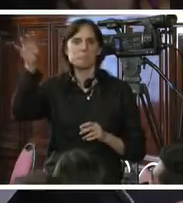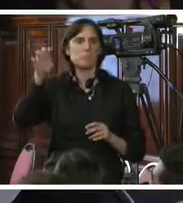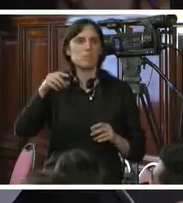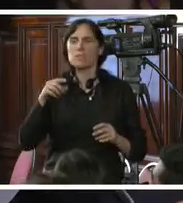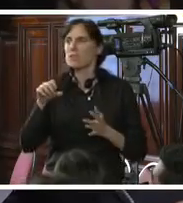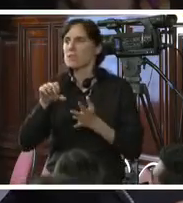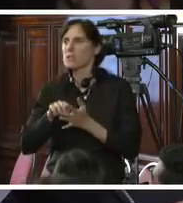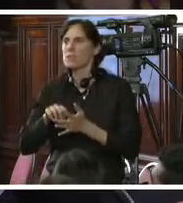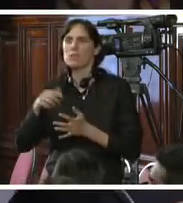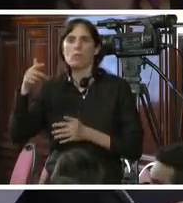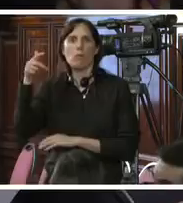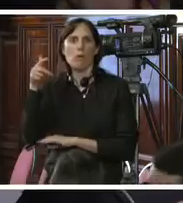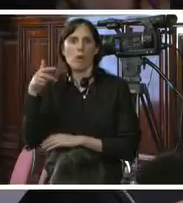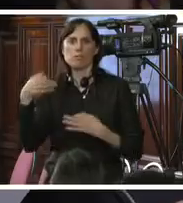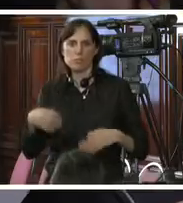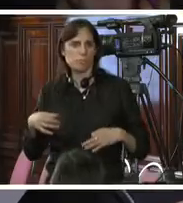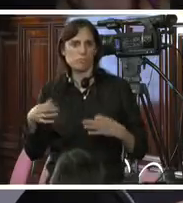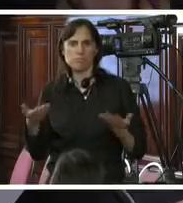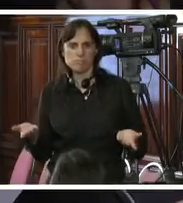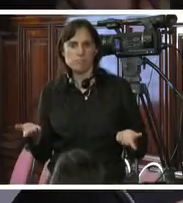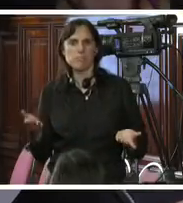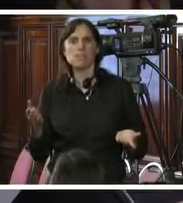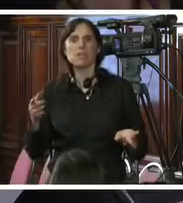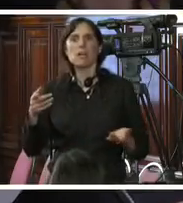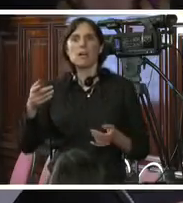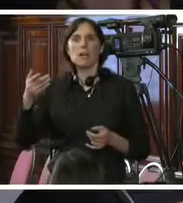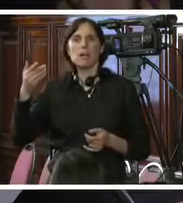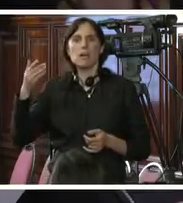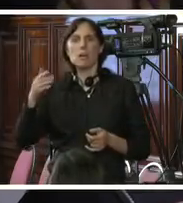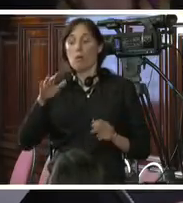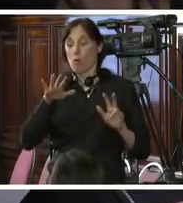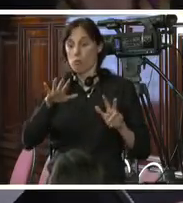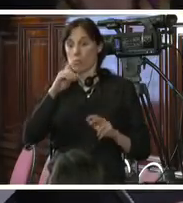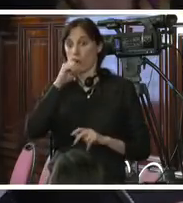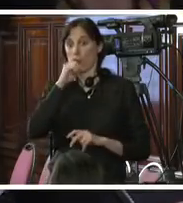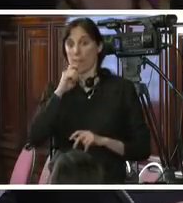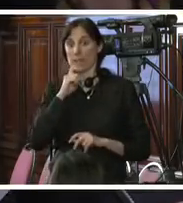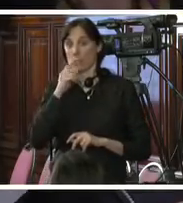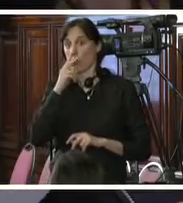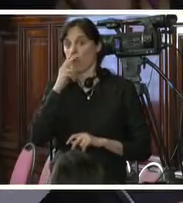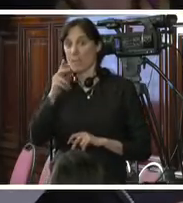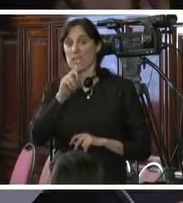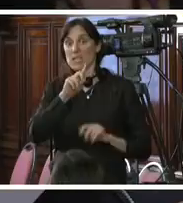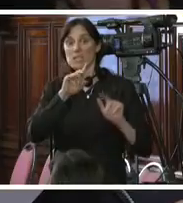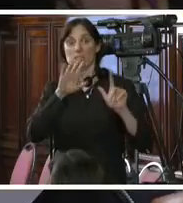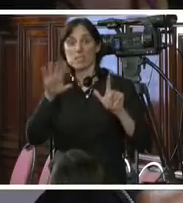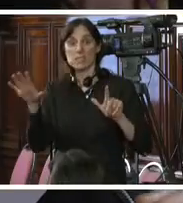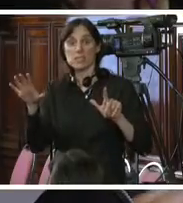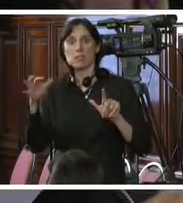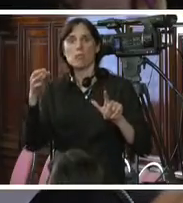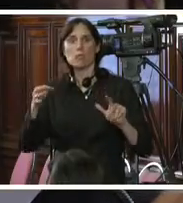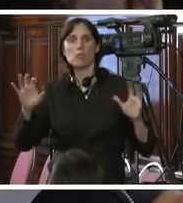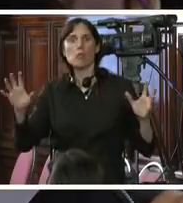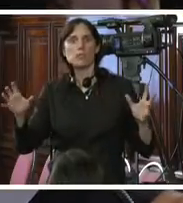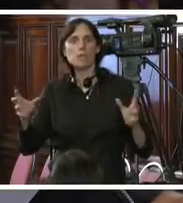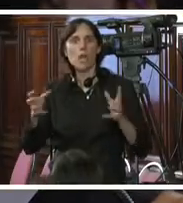un hogar seguro, entre comillas, en donde el pasado 8 de marzo de 2017 tuvo lugar el incendio que acabó con